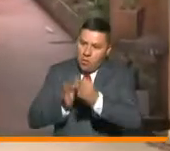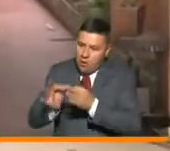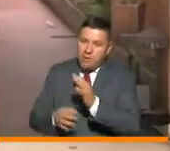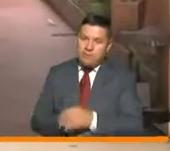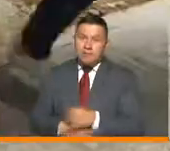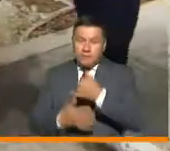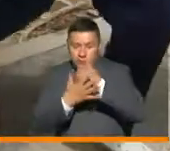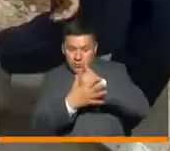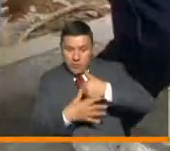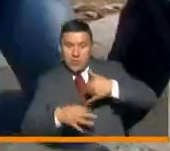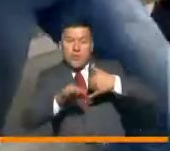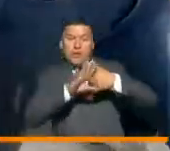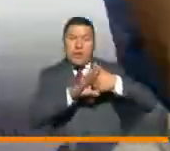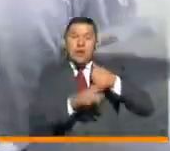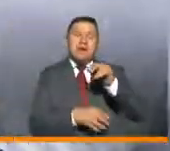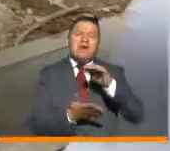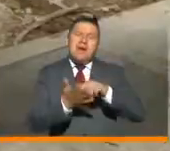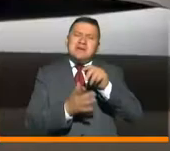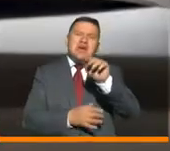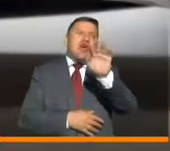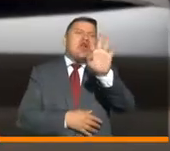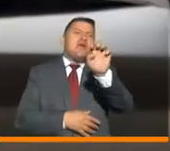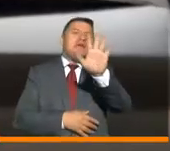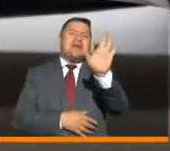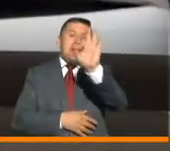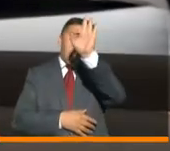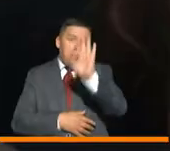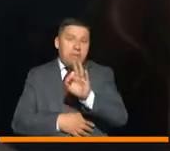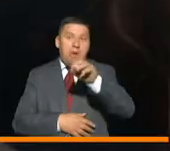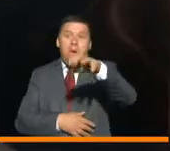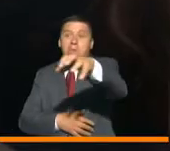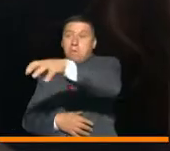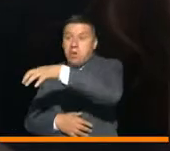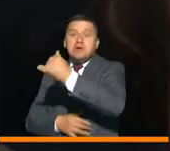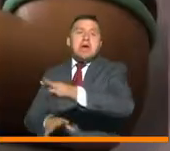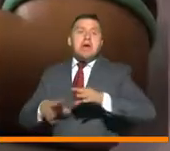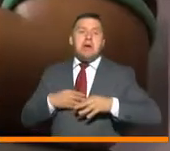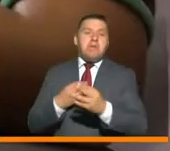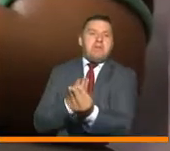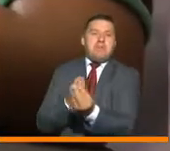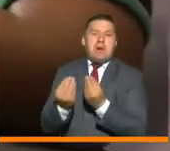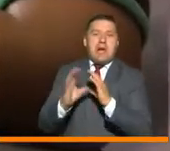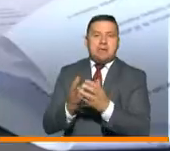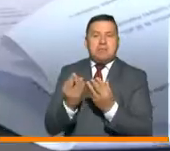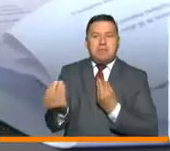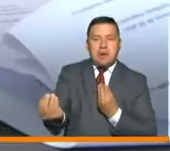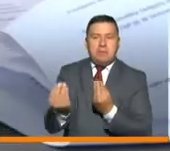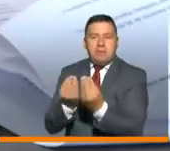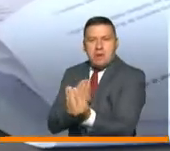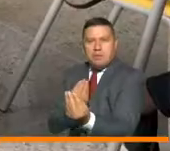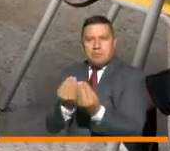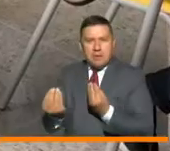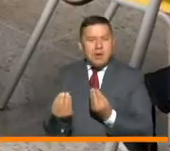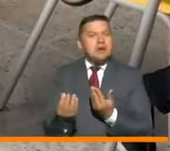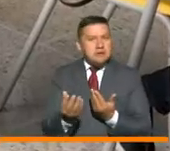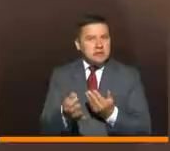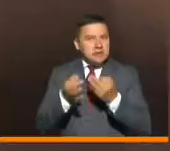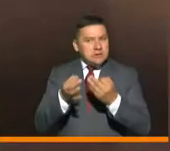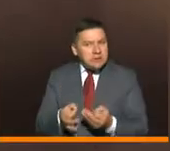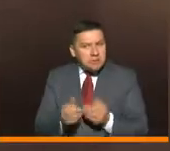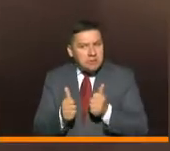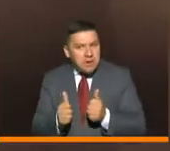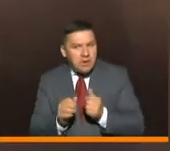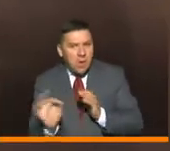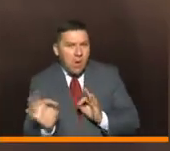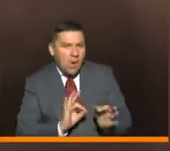En Guaviare, el 95% de las instituciones educativas ya implementaron la alternancia, haciendo posible un retorno seguro